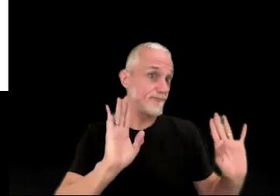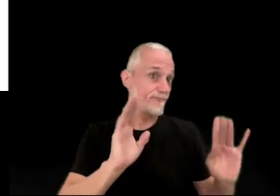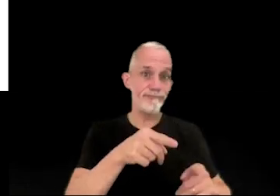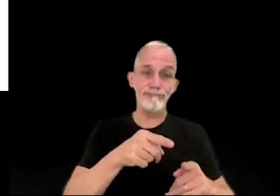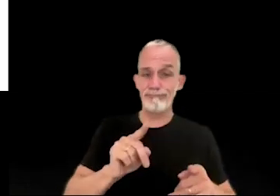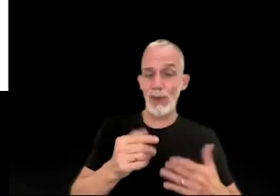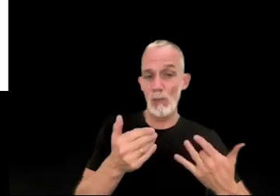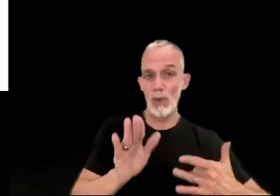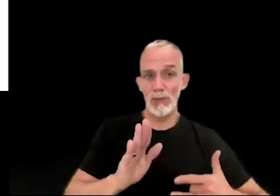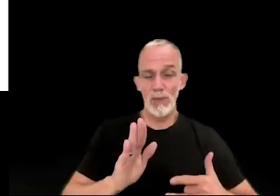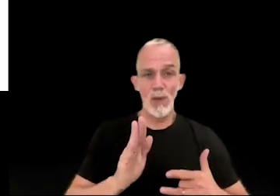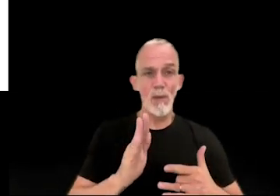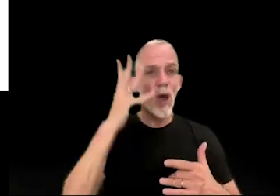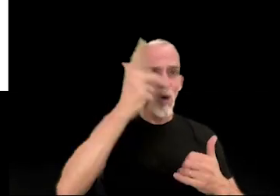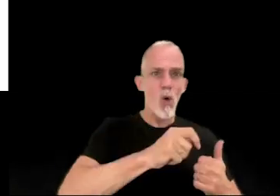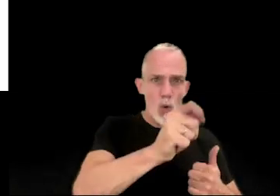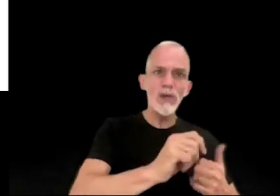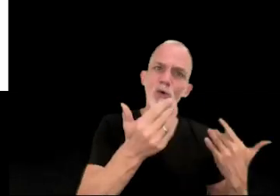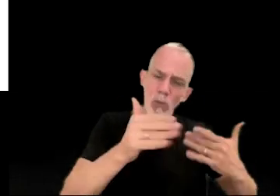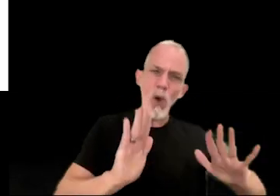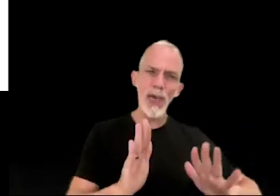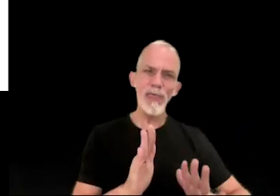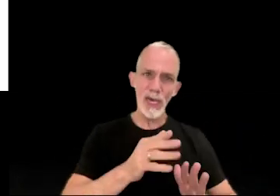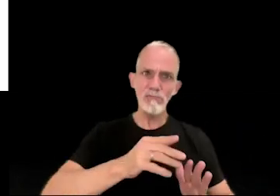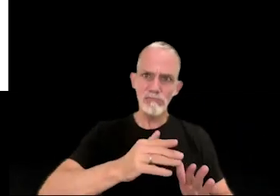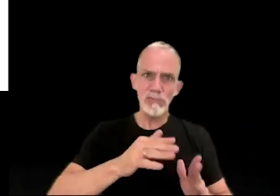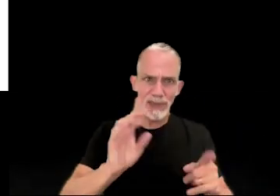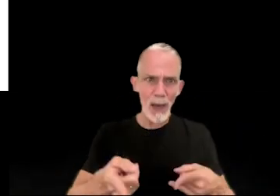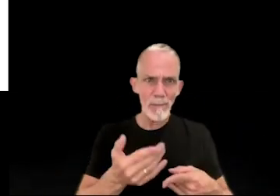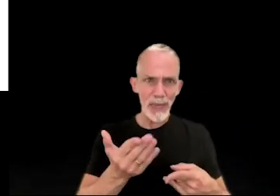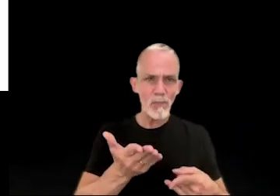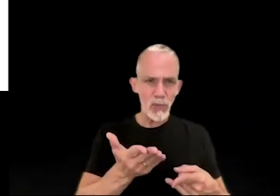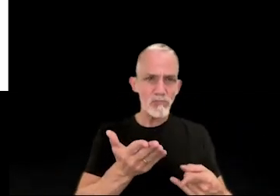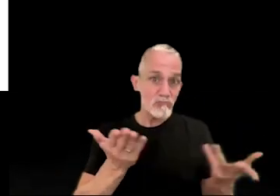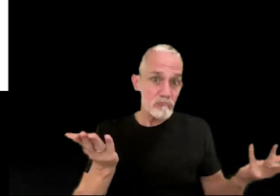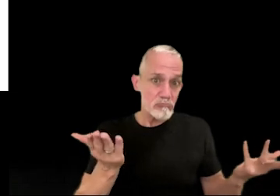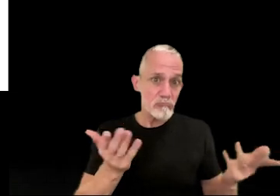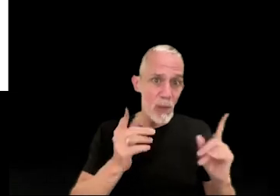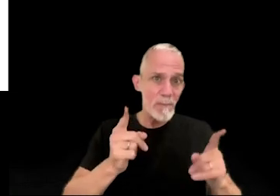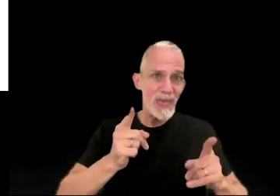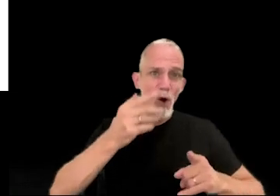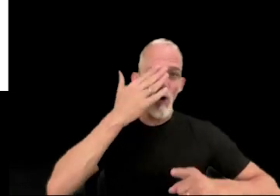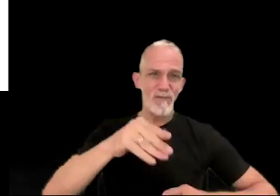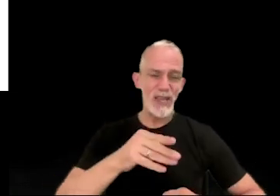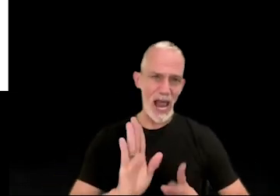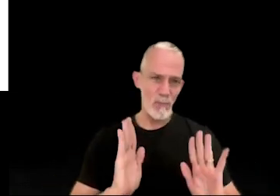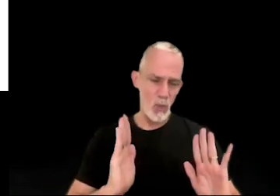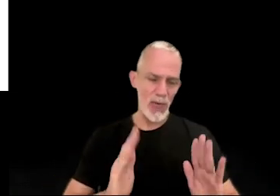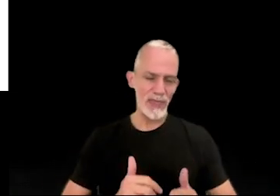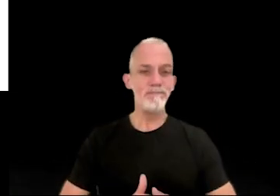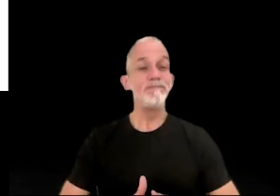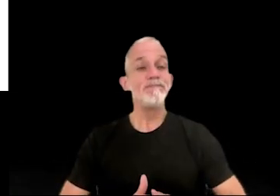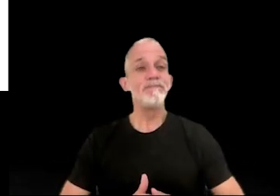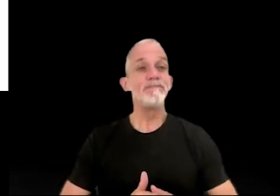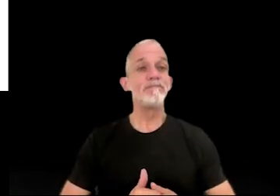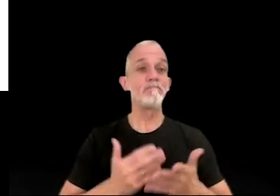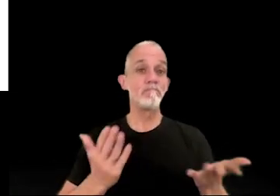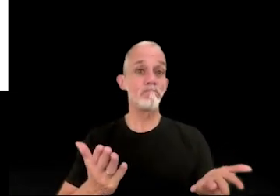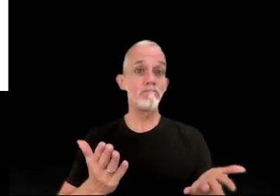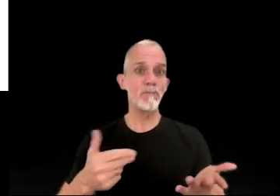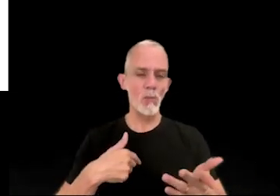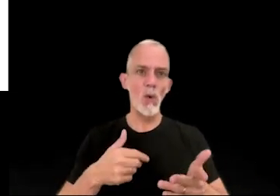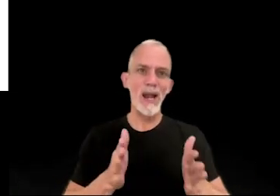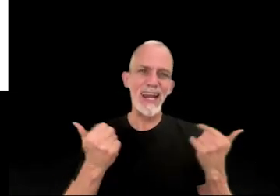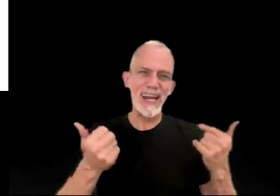de accionar penalmente contra el organismo tendrá el mismo final, el mismo destino. Bueno, fui rápido. Me